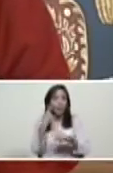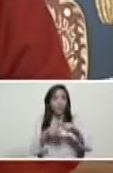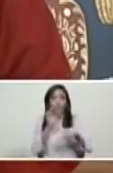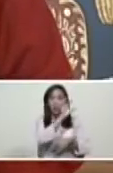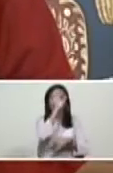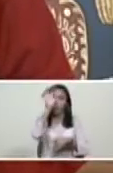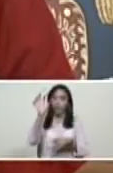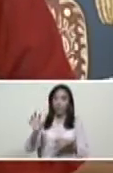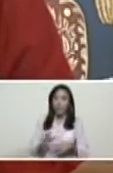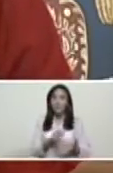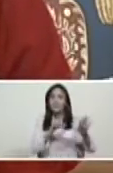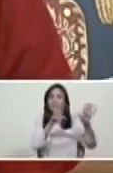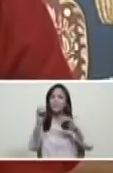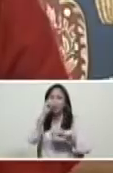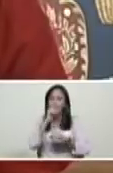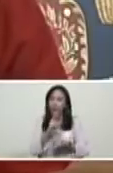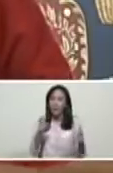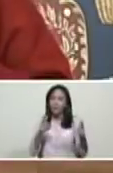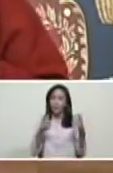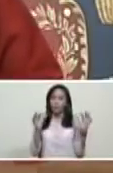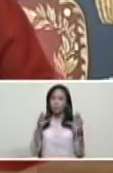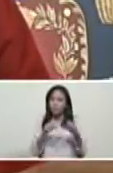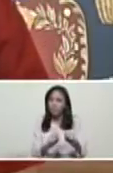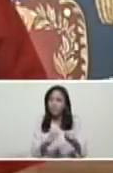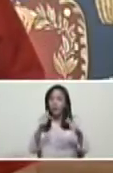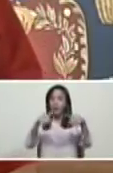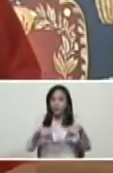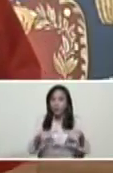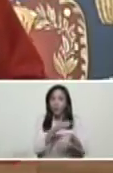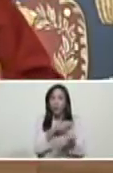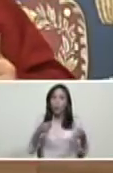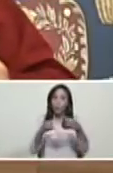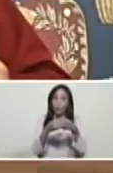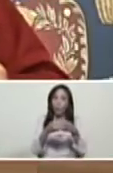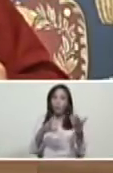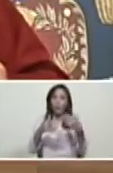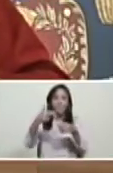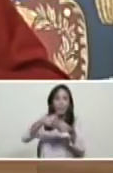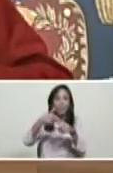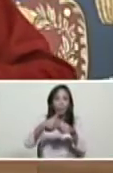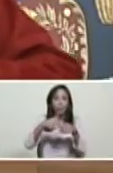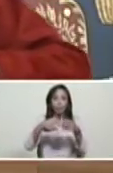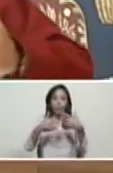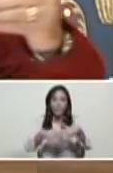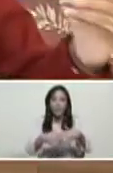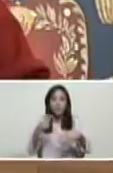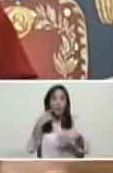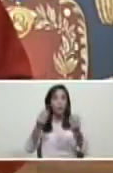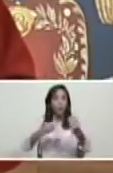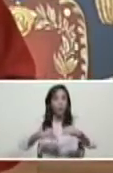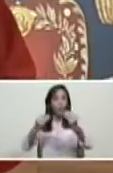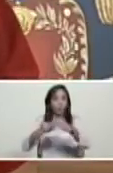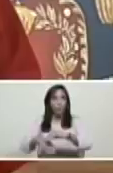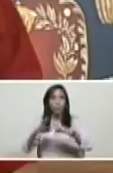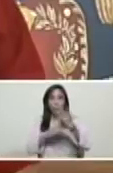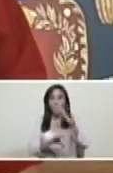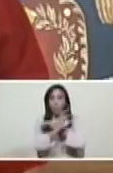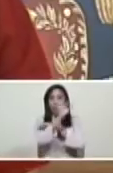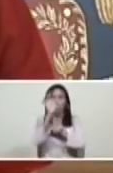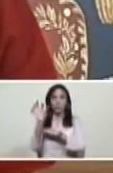OPEP, con 60 años de tradición en nuestra organización, lográramos un acuerdo con todos los países no OPEP,